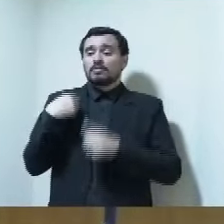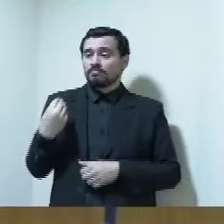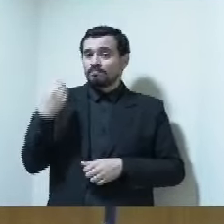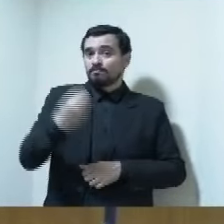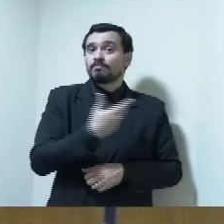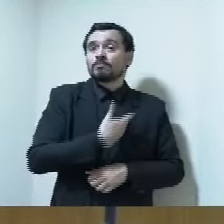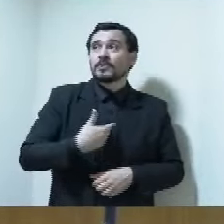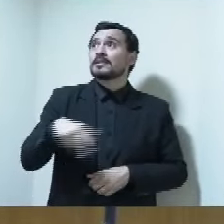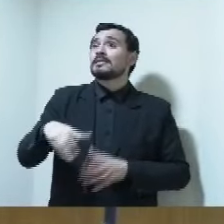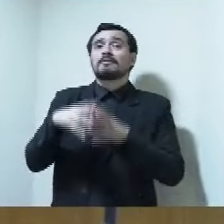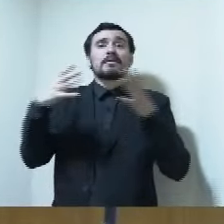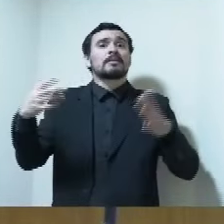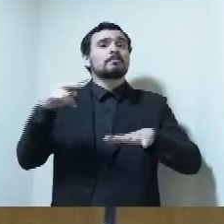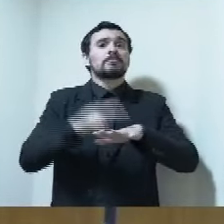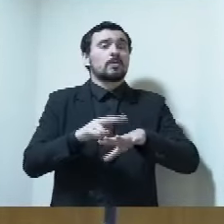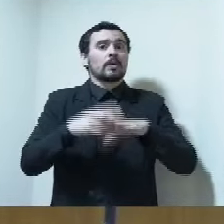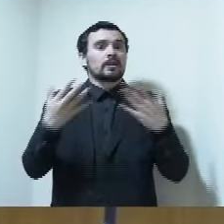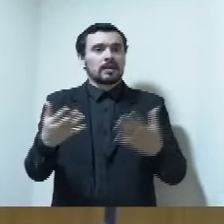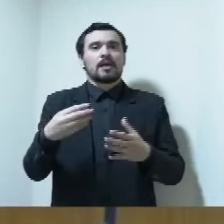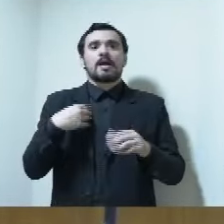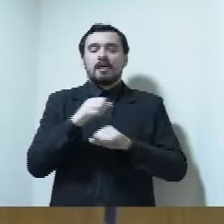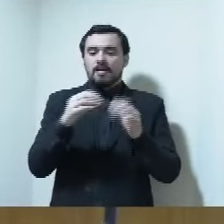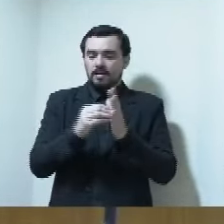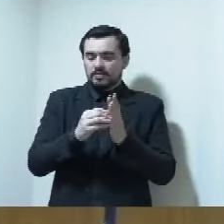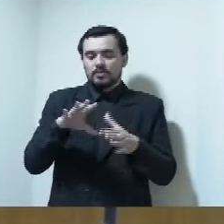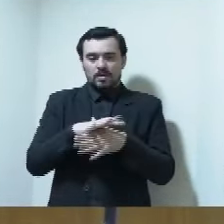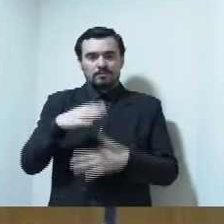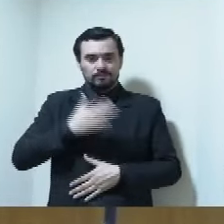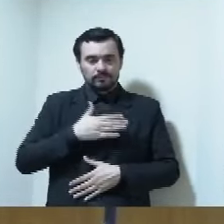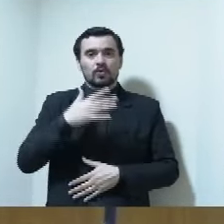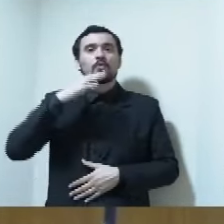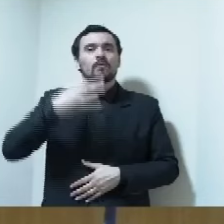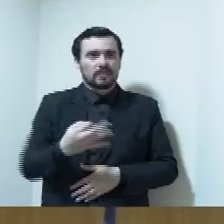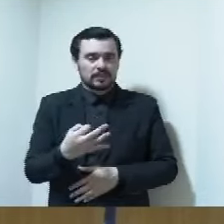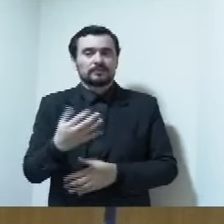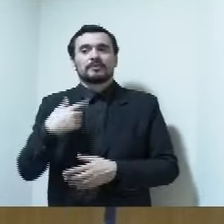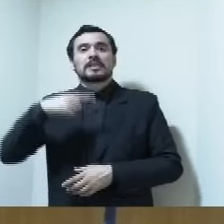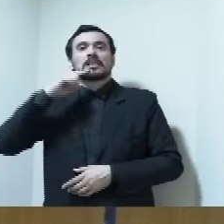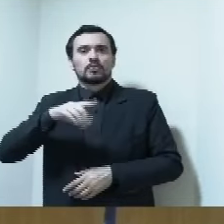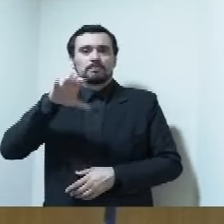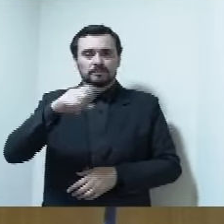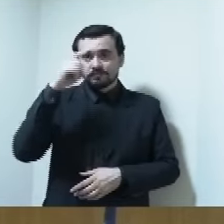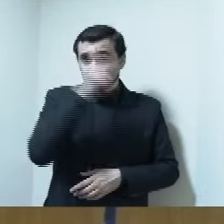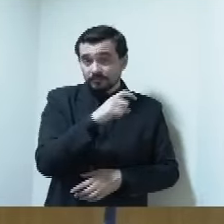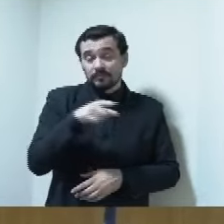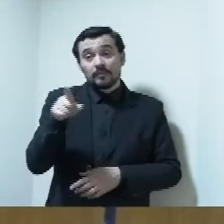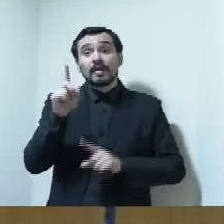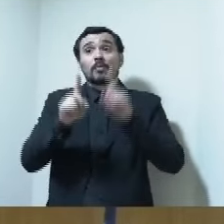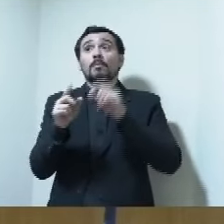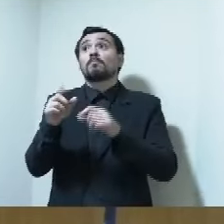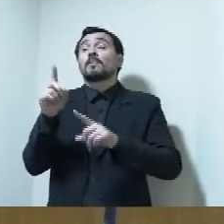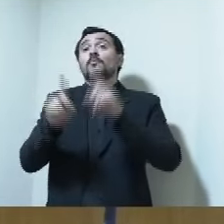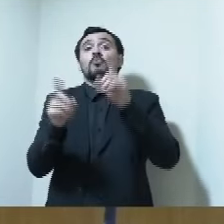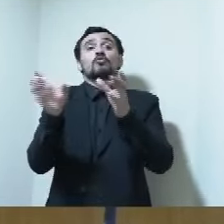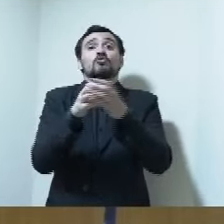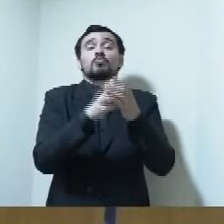de un país tan grande como el Paraguay hace que sea una obligación tomar las decisiones más difíciles, aunque ello pueda molestar a determinados